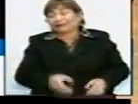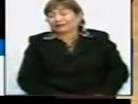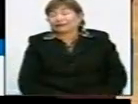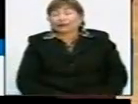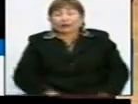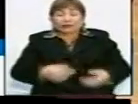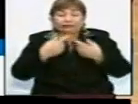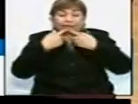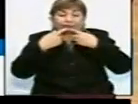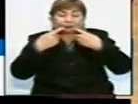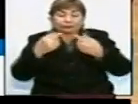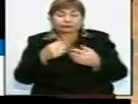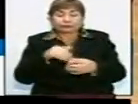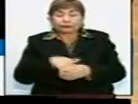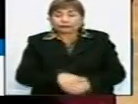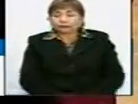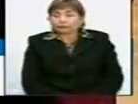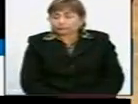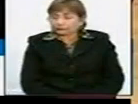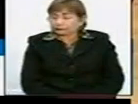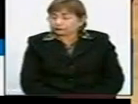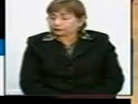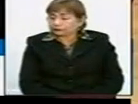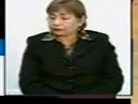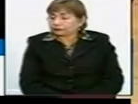manifestándose en el